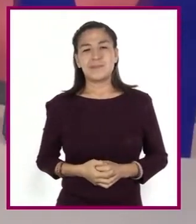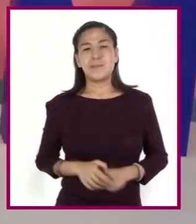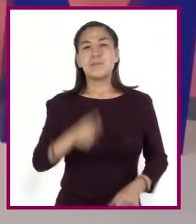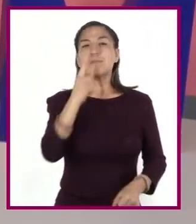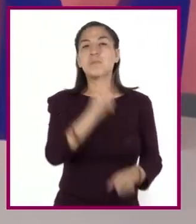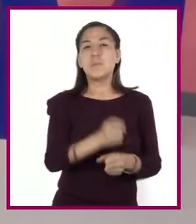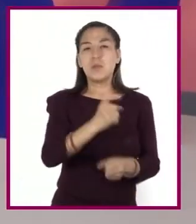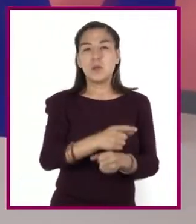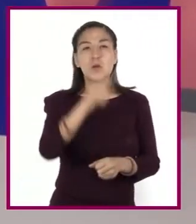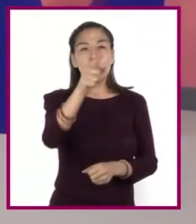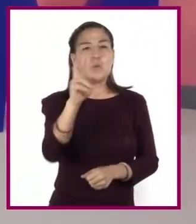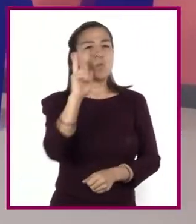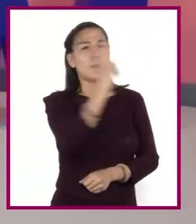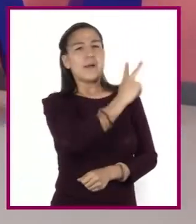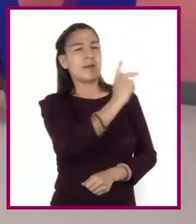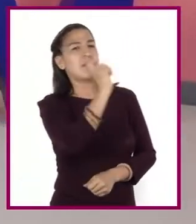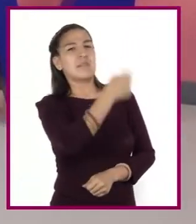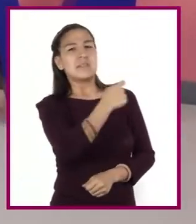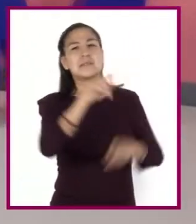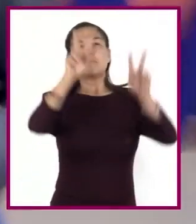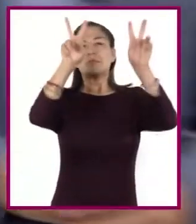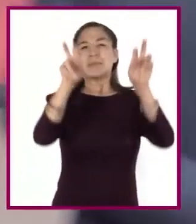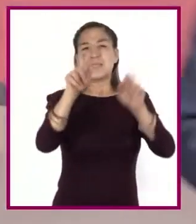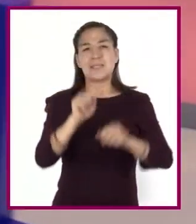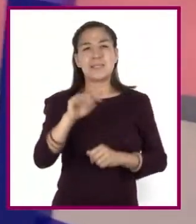Primero, detengámonos solo en el título.